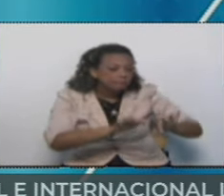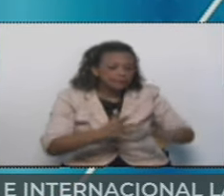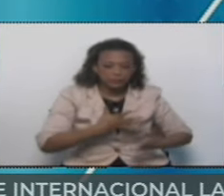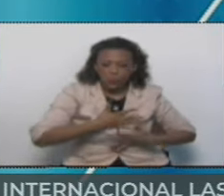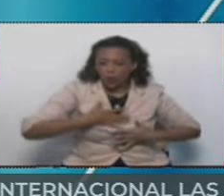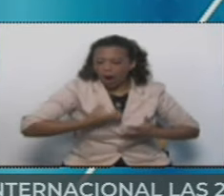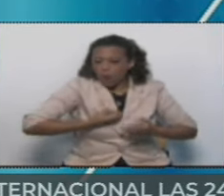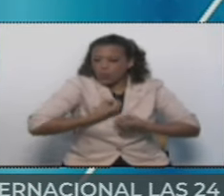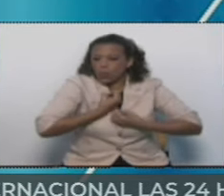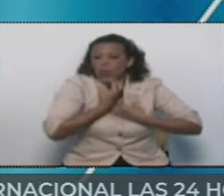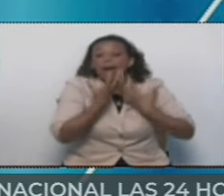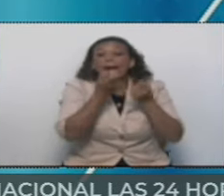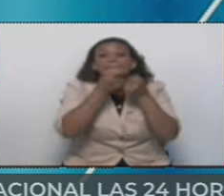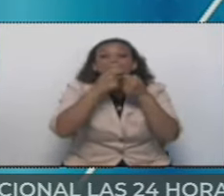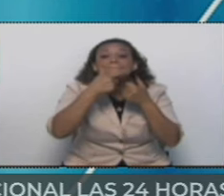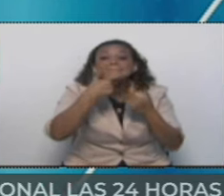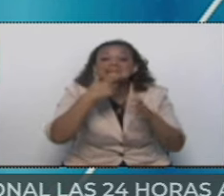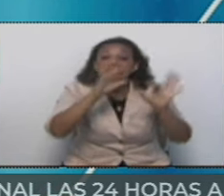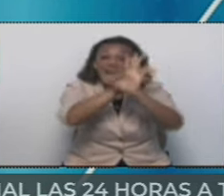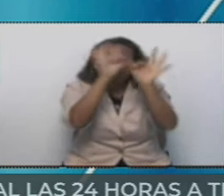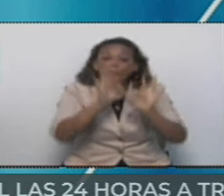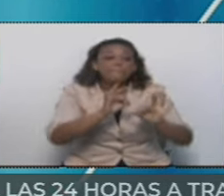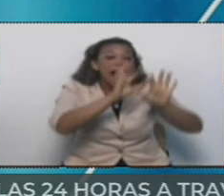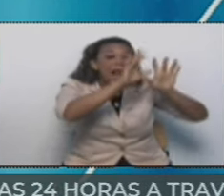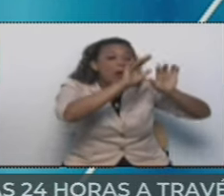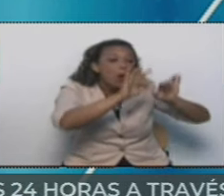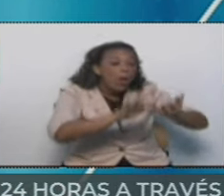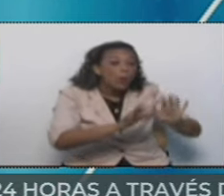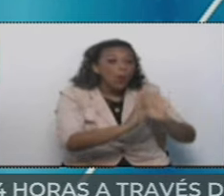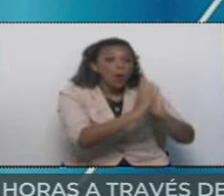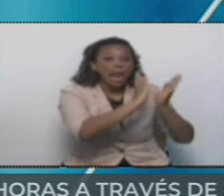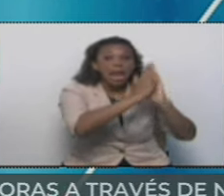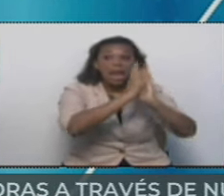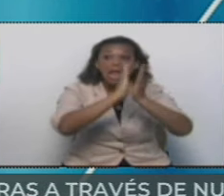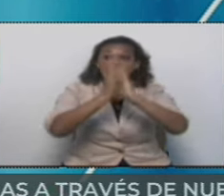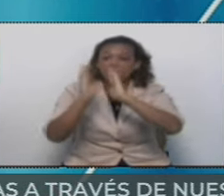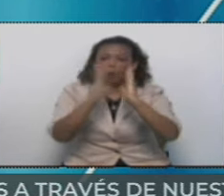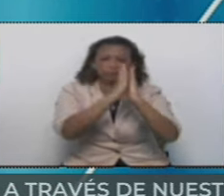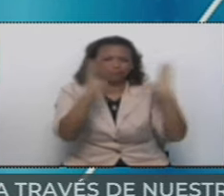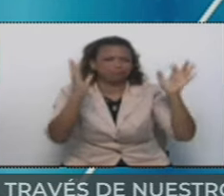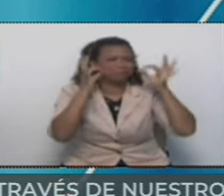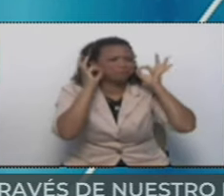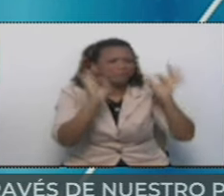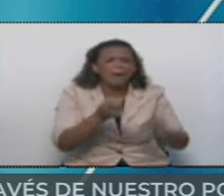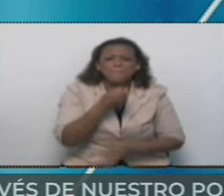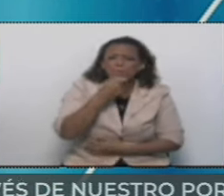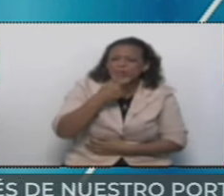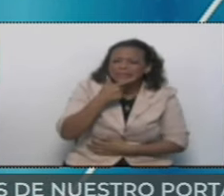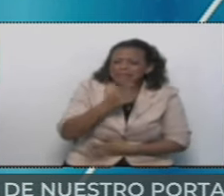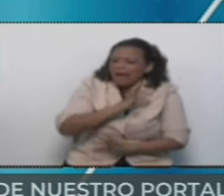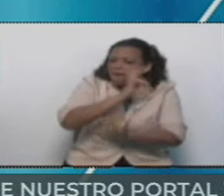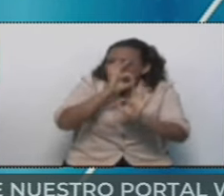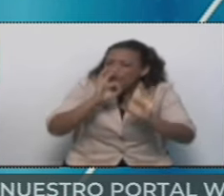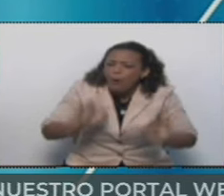creatividad y de la belleza, porque ha sido una feria del libro bella, bonita.